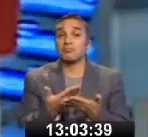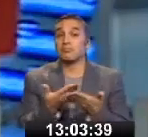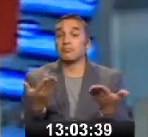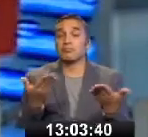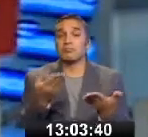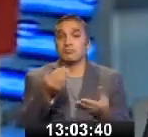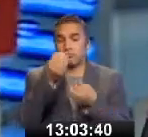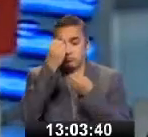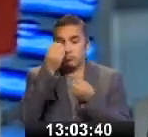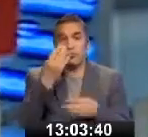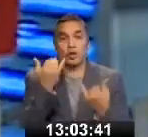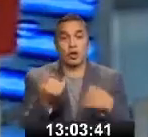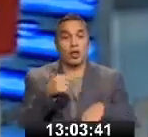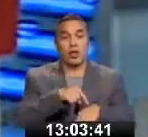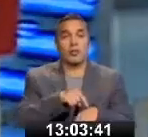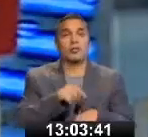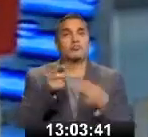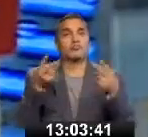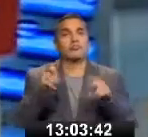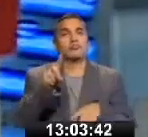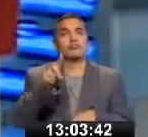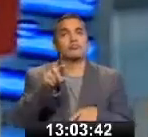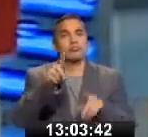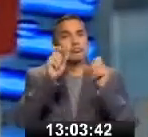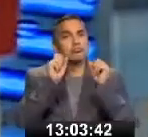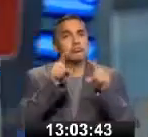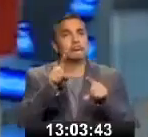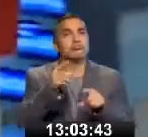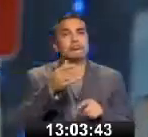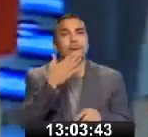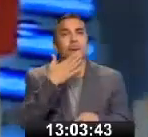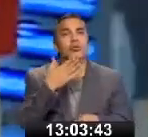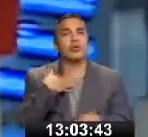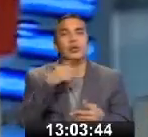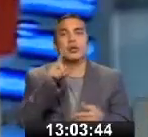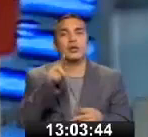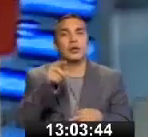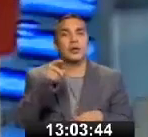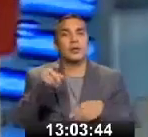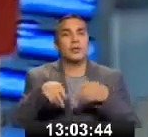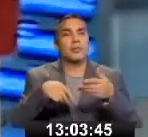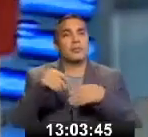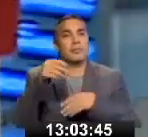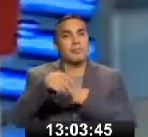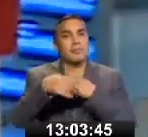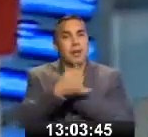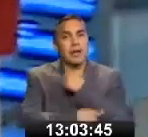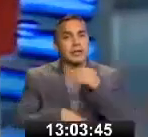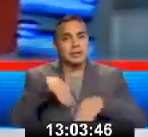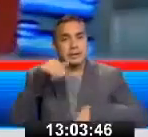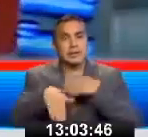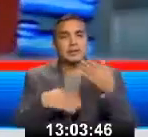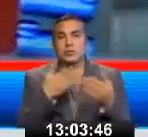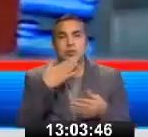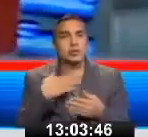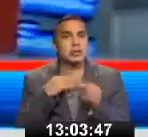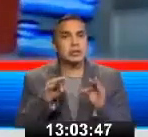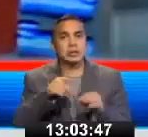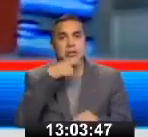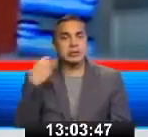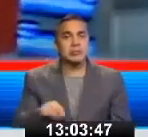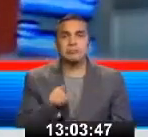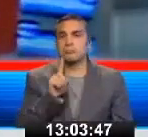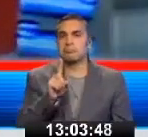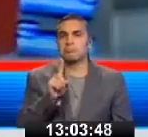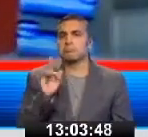Danesa por sus informes a esta hora. Y también, amigos, nos preguntamos cómo están los principales balnearios del país para este feriado. Vamos